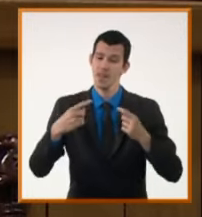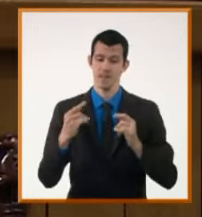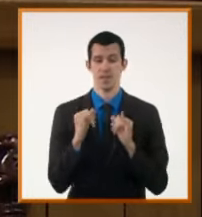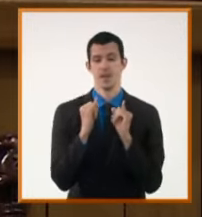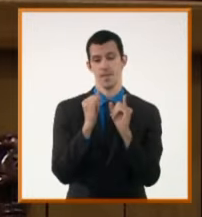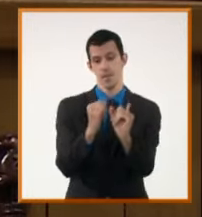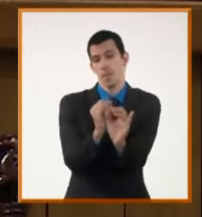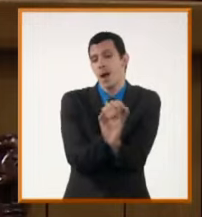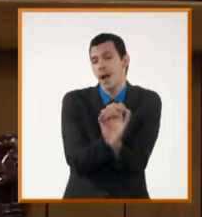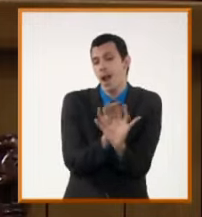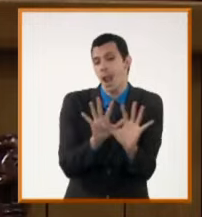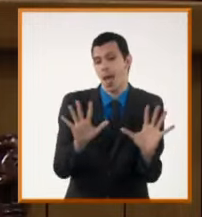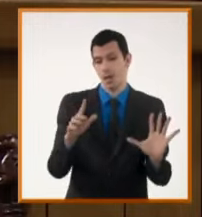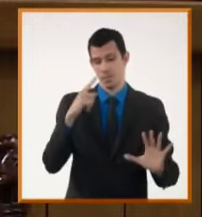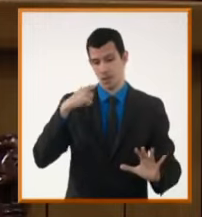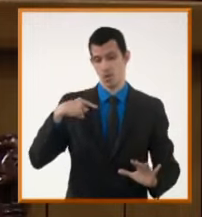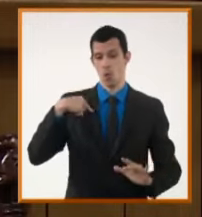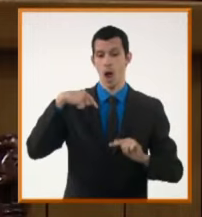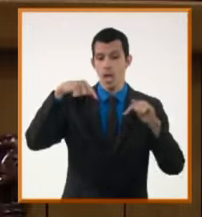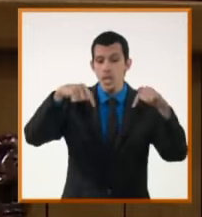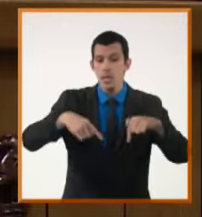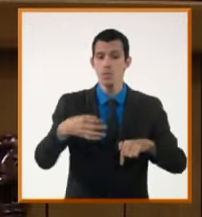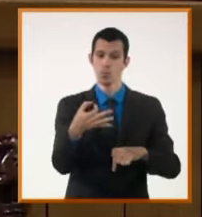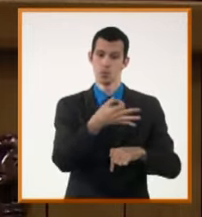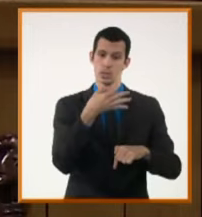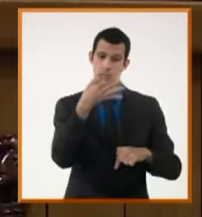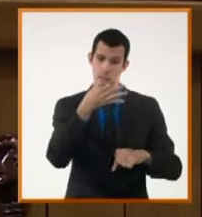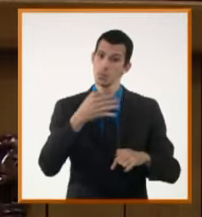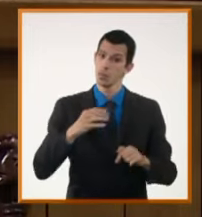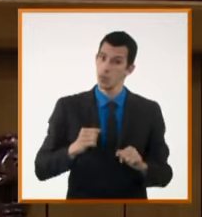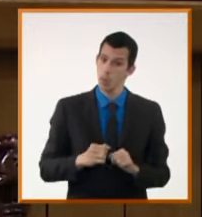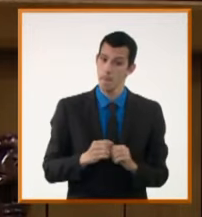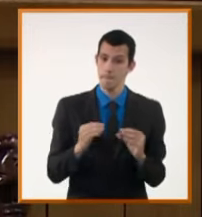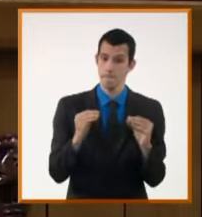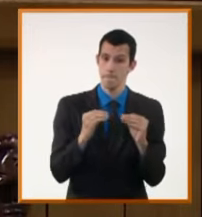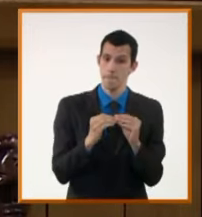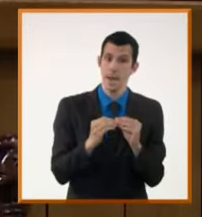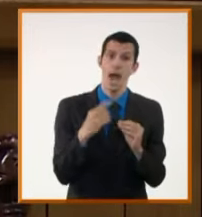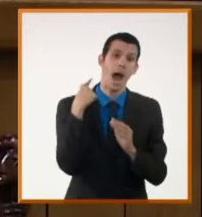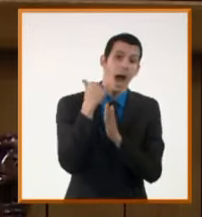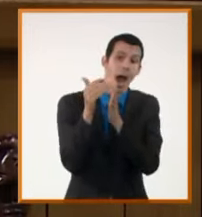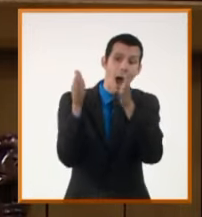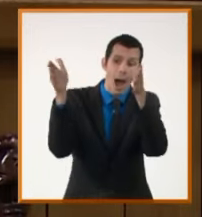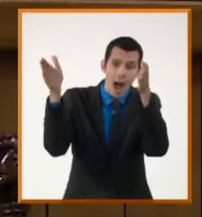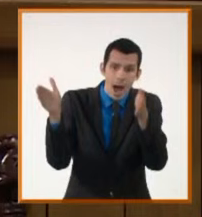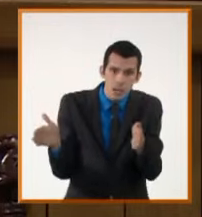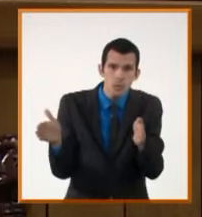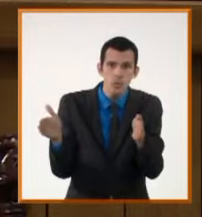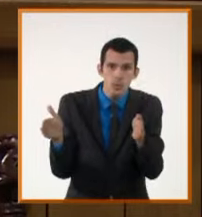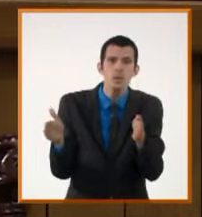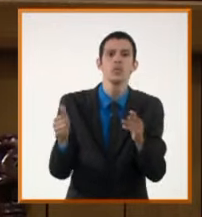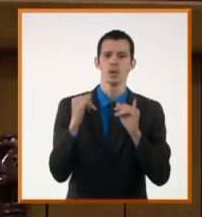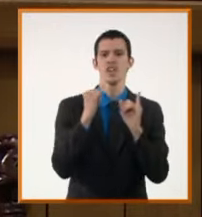las inversiones y las acciones principales que se van a cometer durante el próximo año.